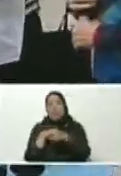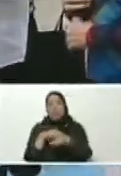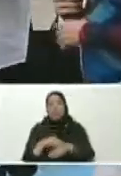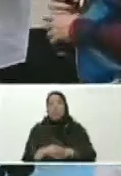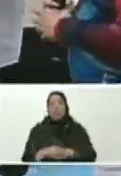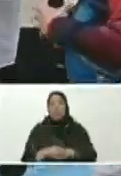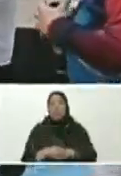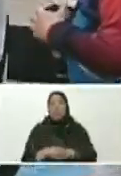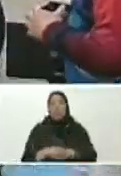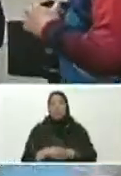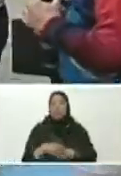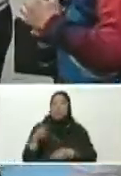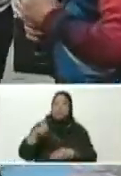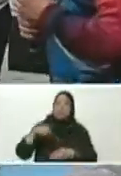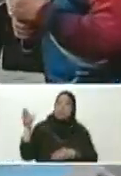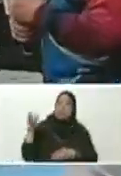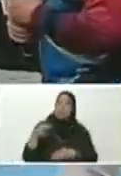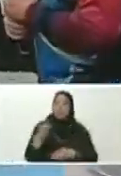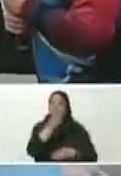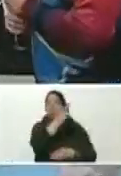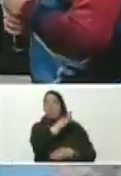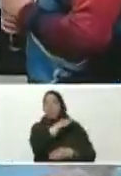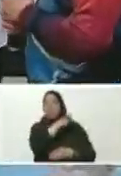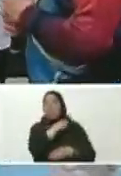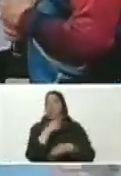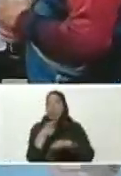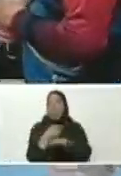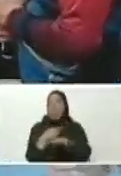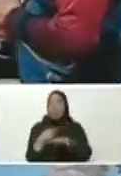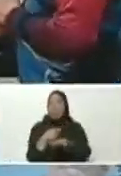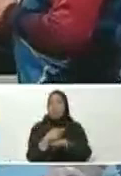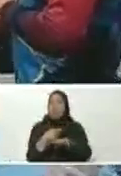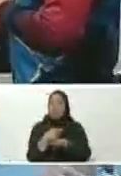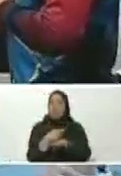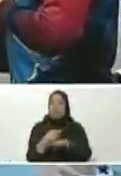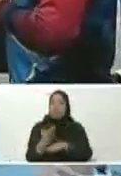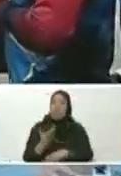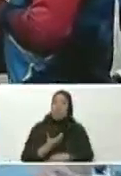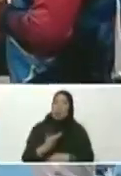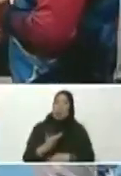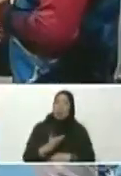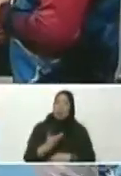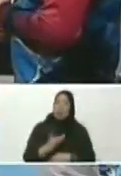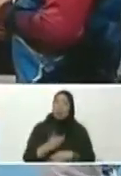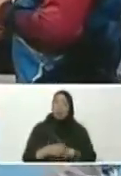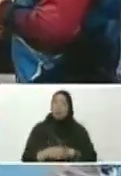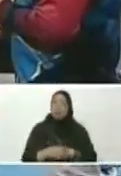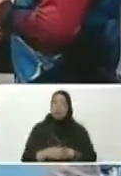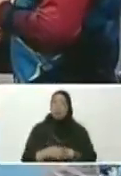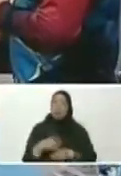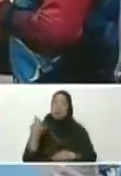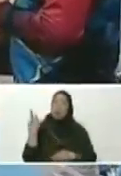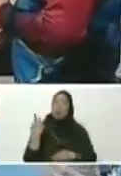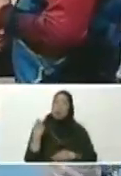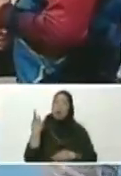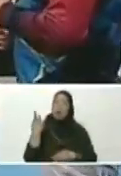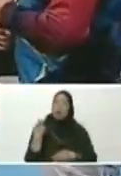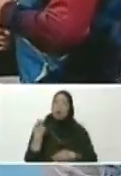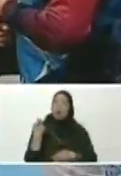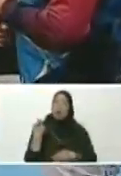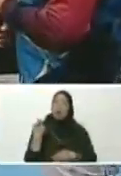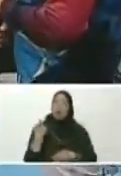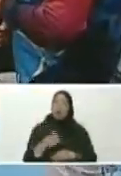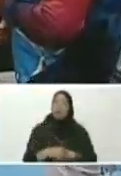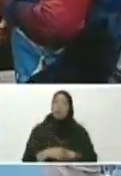ministro Márquez, encárguese con el gobernador La Cava y con el alcalde los recursos que hace falta para